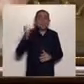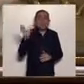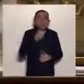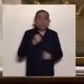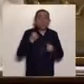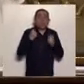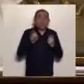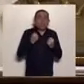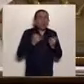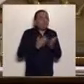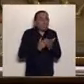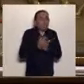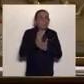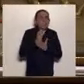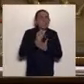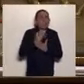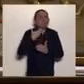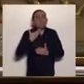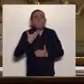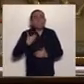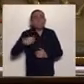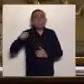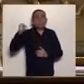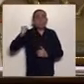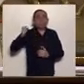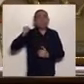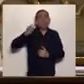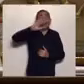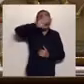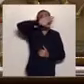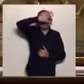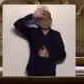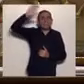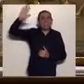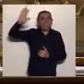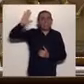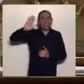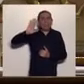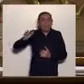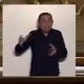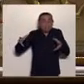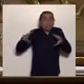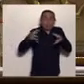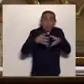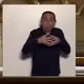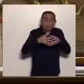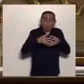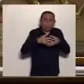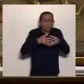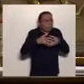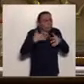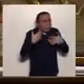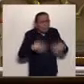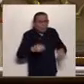Dios Todopoderoso y Eterno, condúcenos hacia los gozos celestiales para que tu rebaño, a pesar de